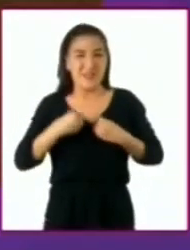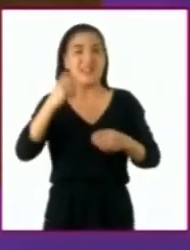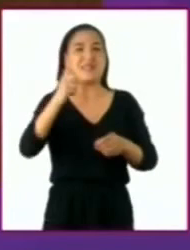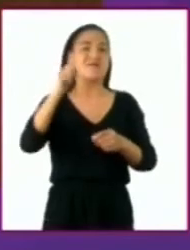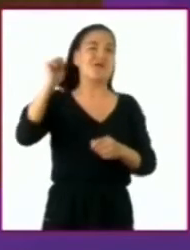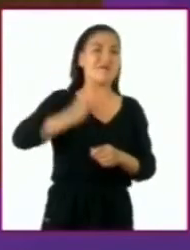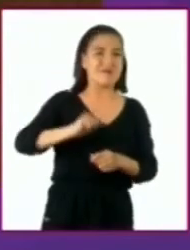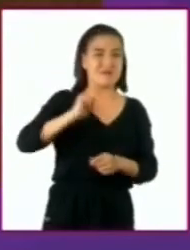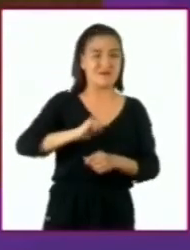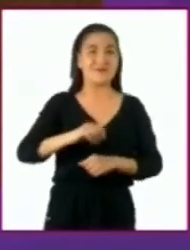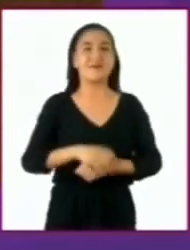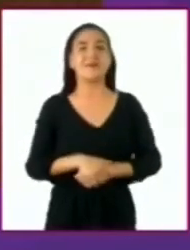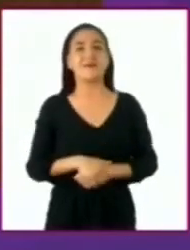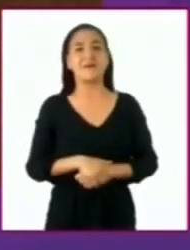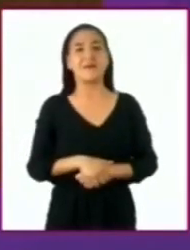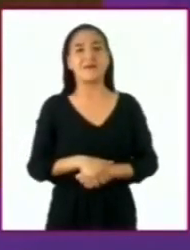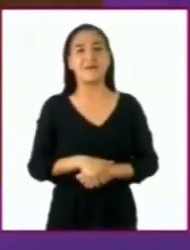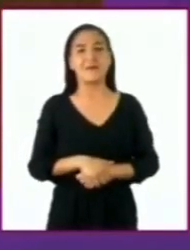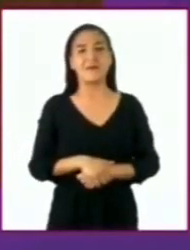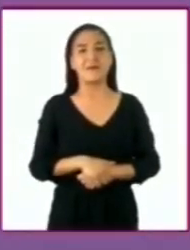colonia.